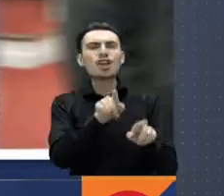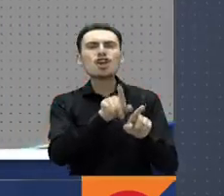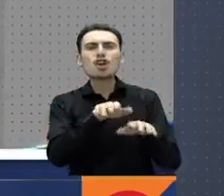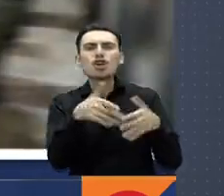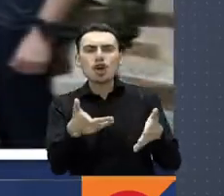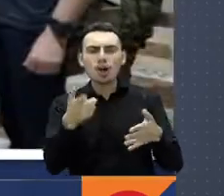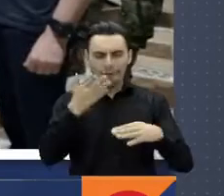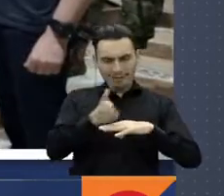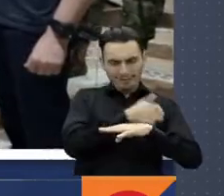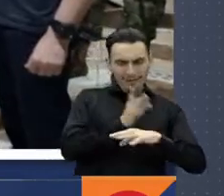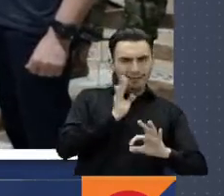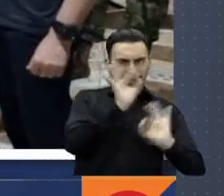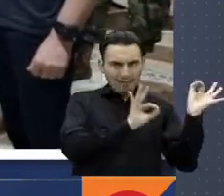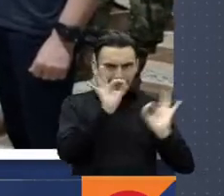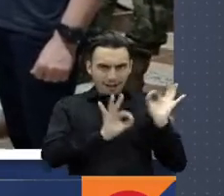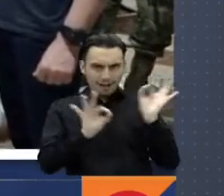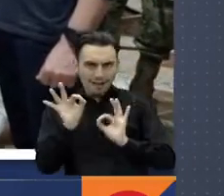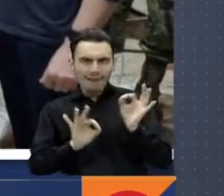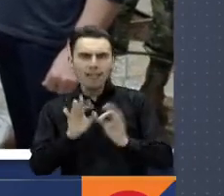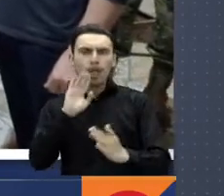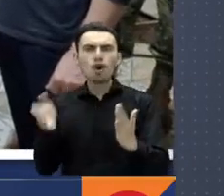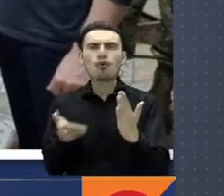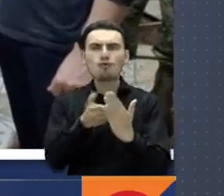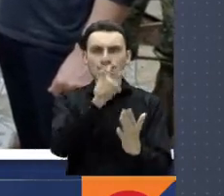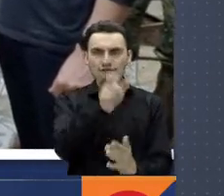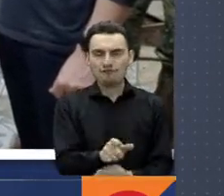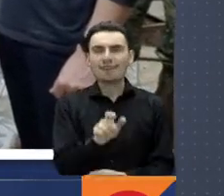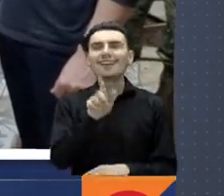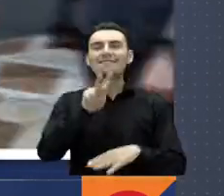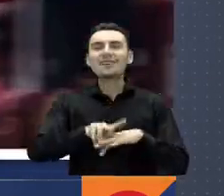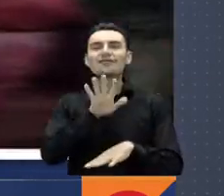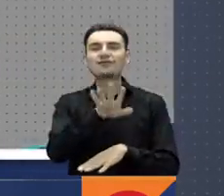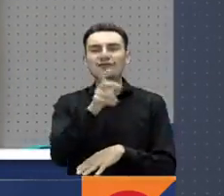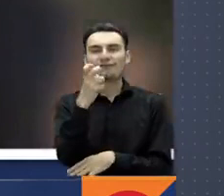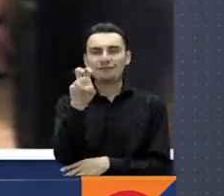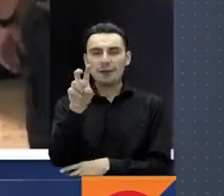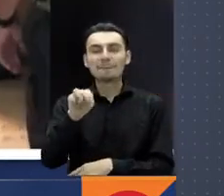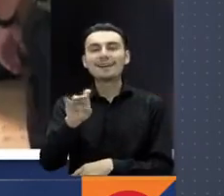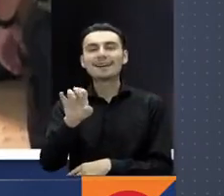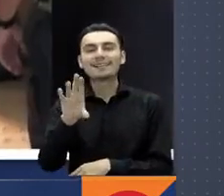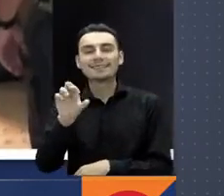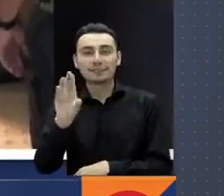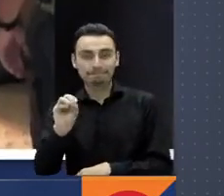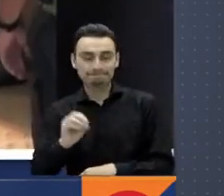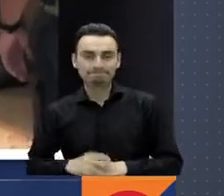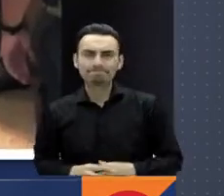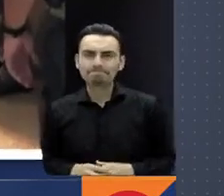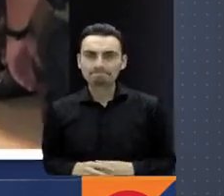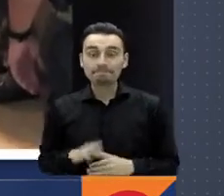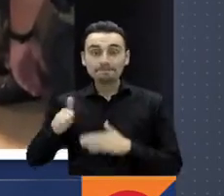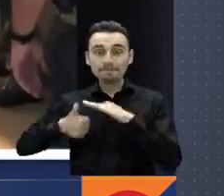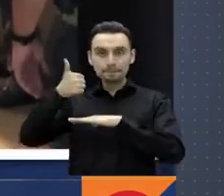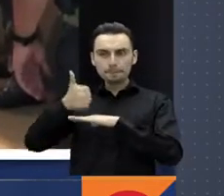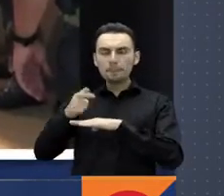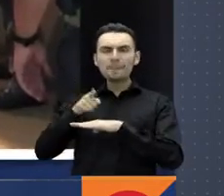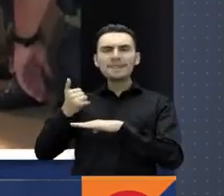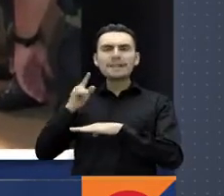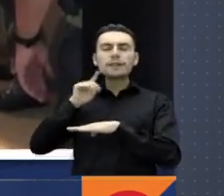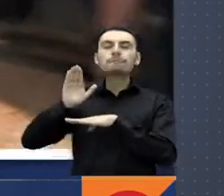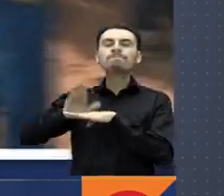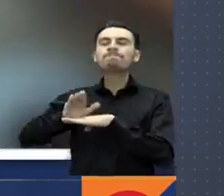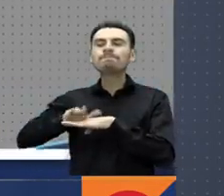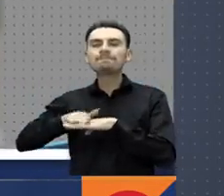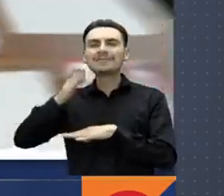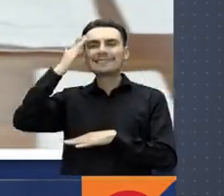orquestó este crimen en contra del fiscal paraguayo marcelo pecci las autoridades manifestaron que